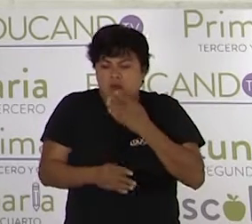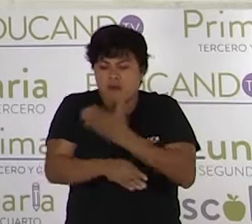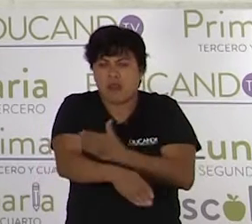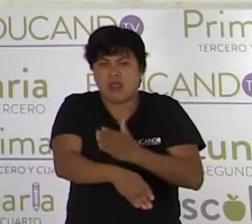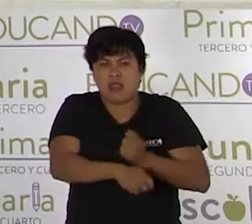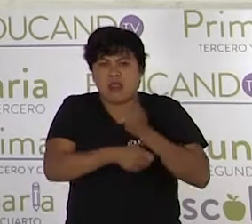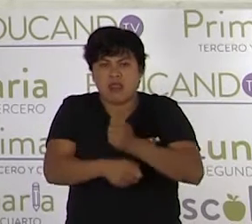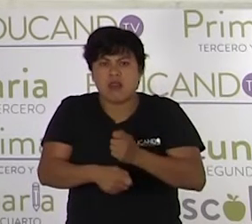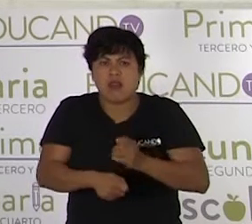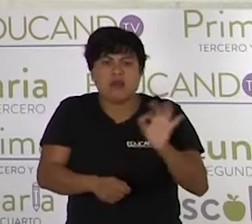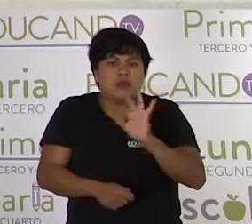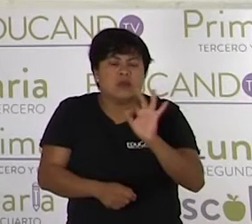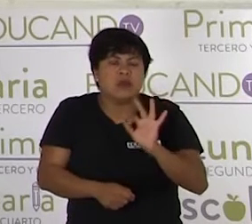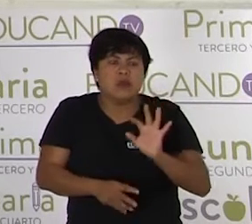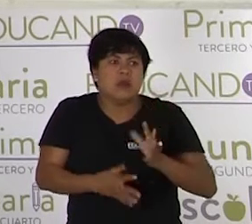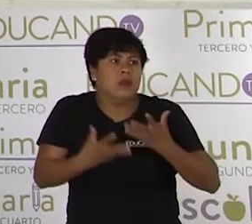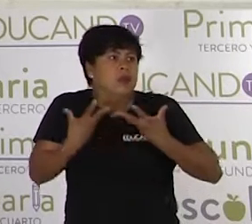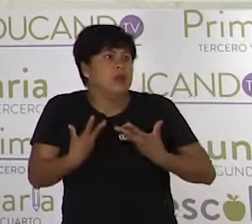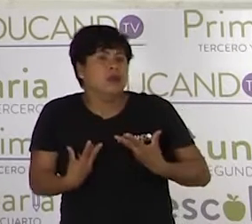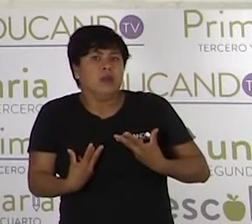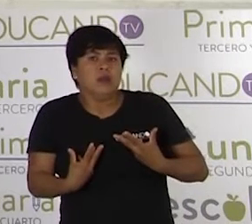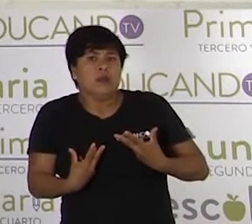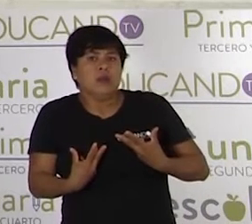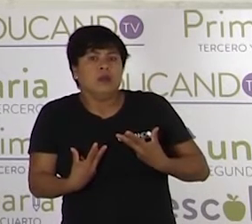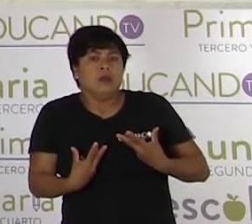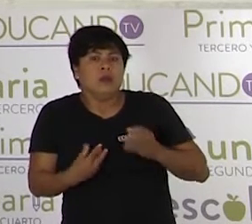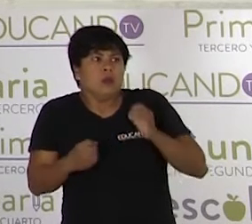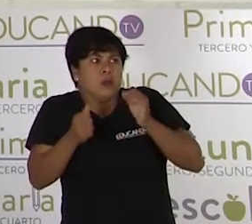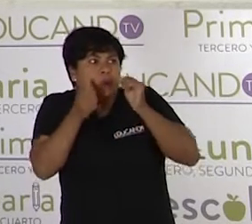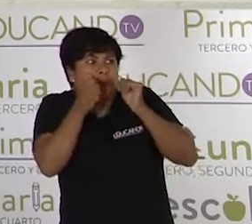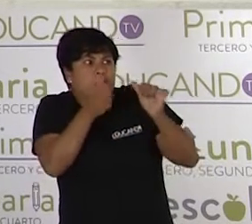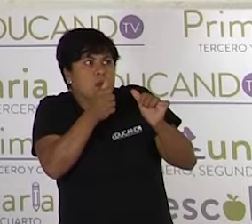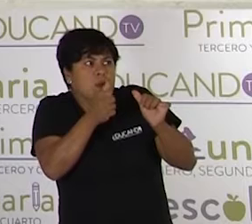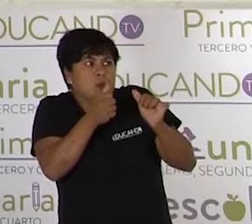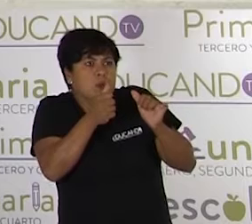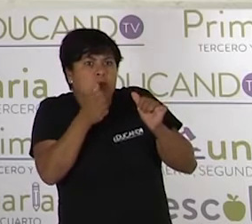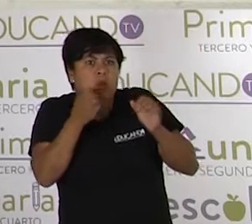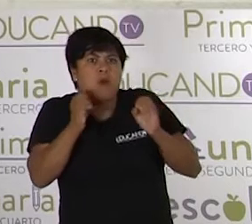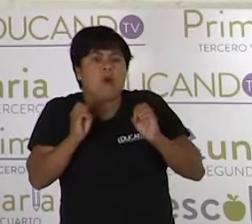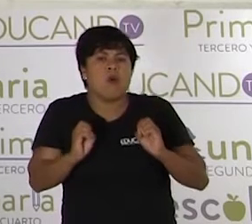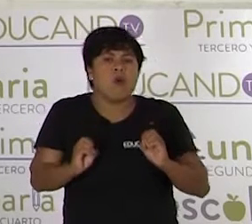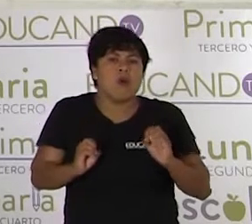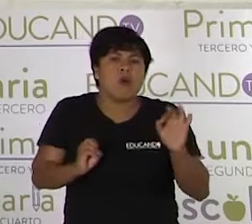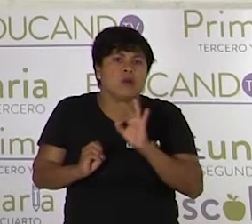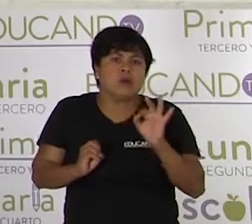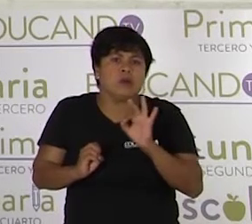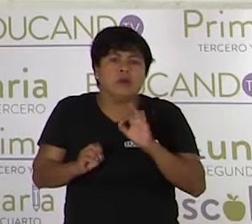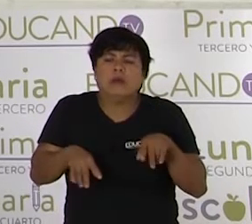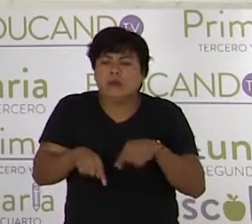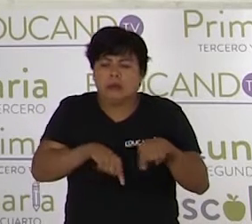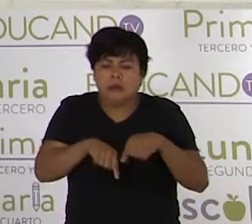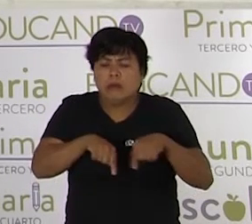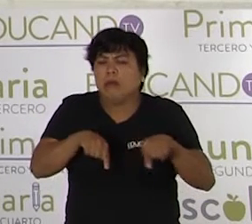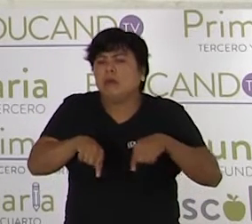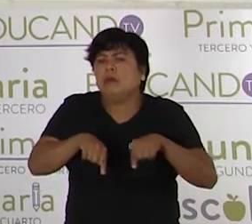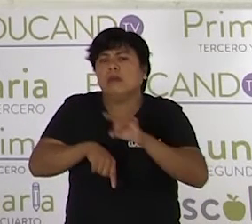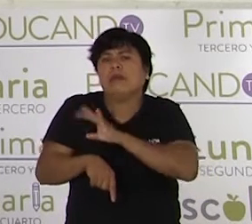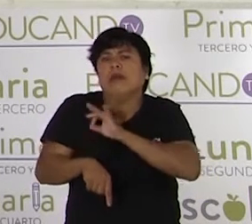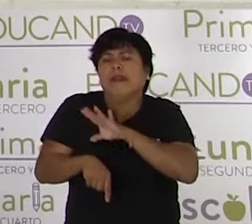¿Ha de haber respirado y puéstose muy atento y altivo? ¿O ha de haber estado temblando de